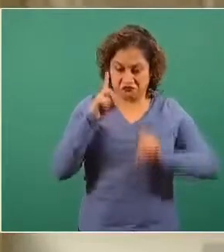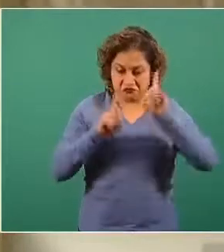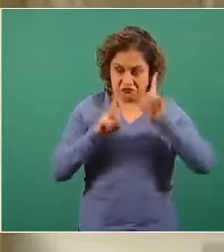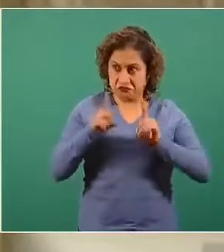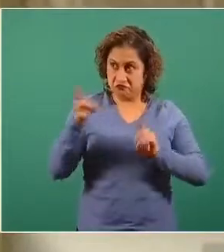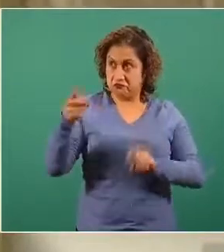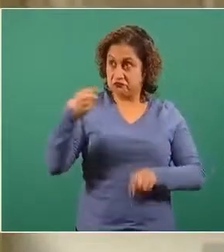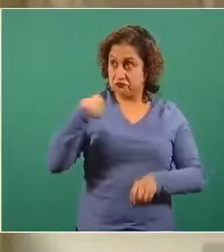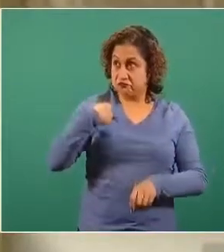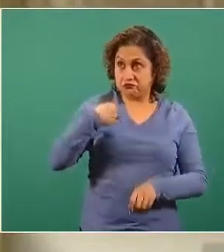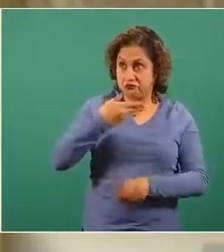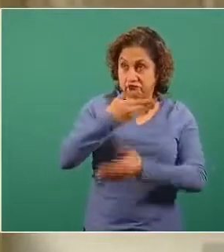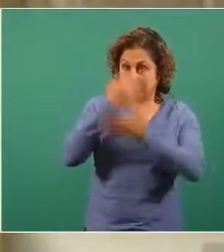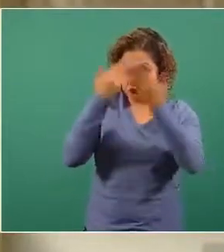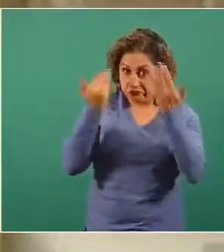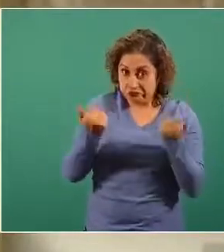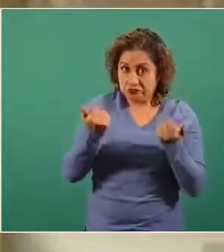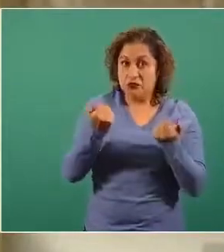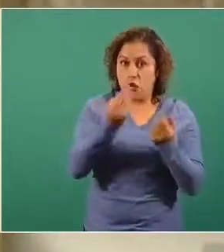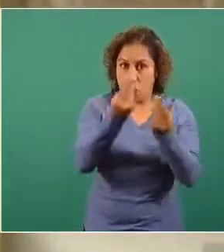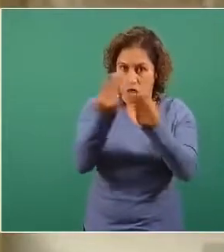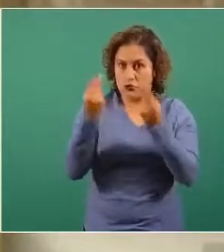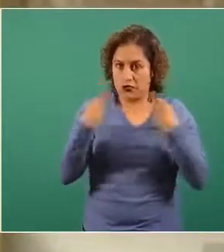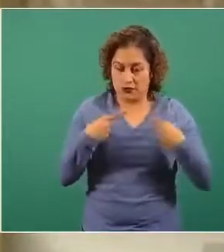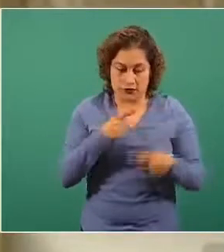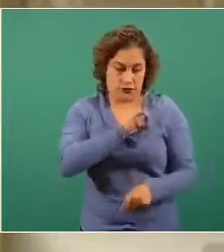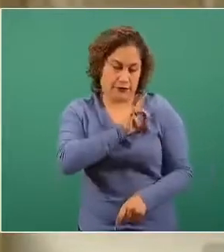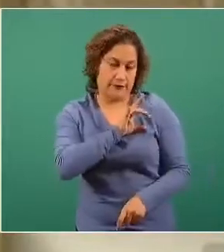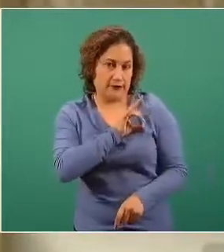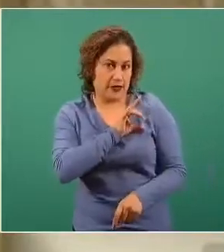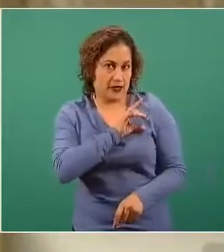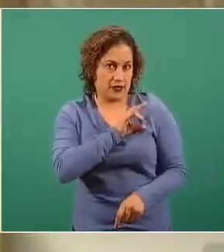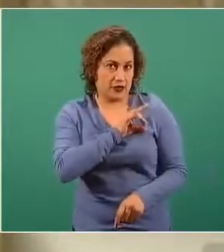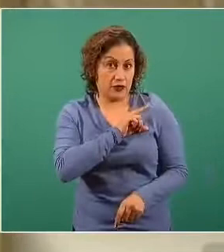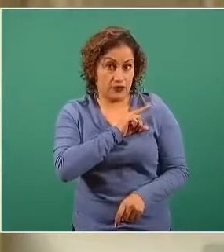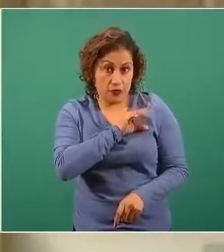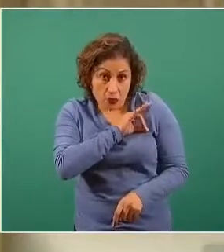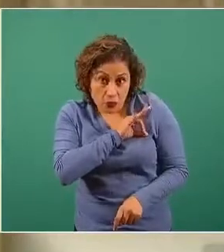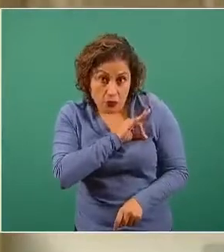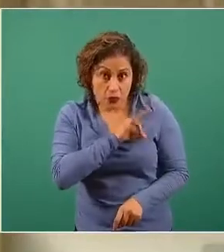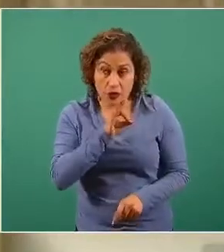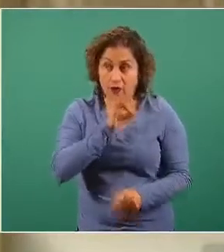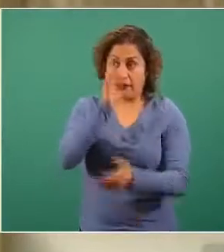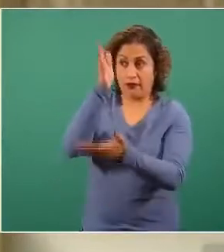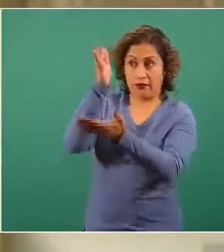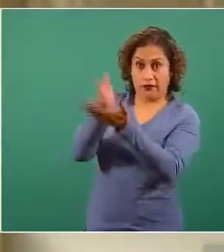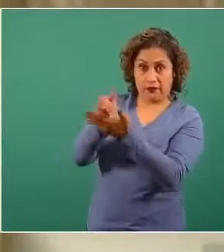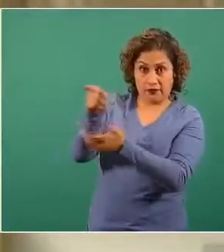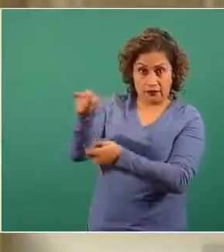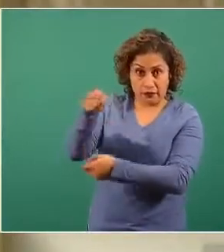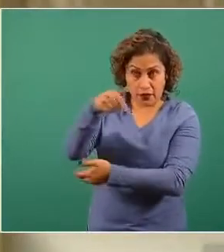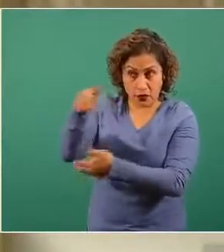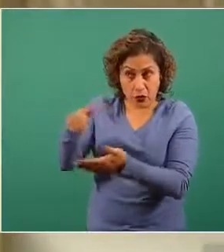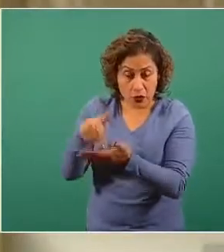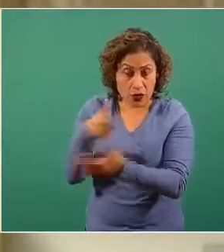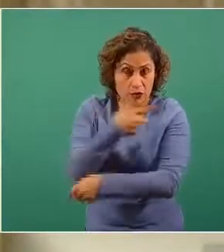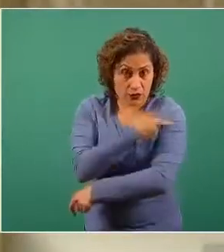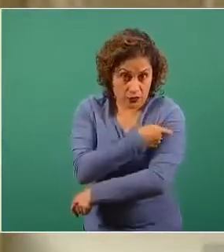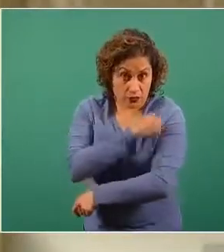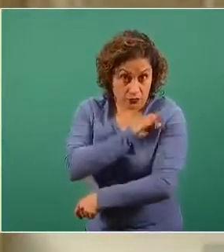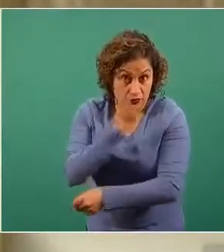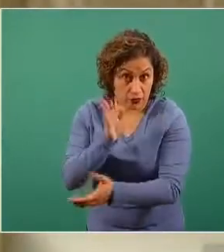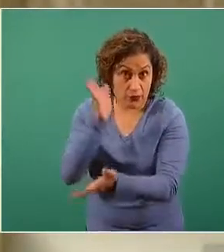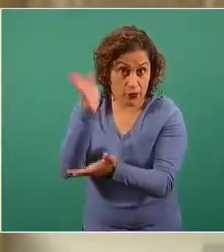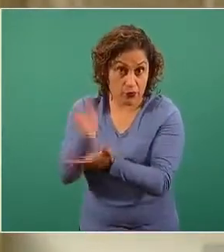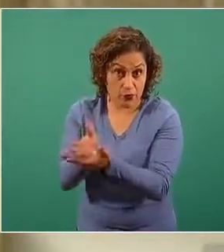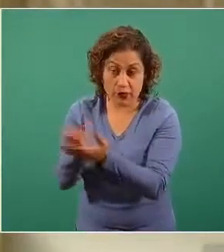ubicaron, mucha gente va a tener ese temor, entonces se puede acercar hacia donde están vacunando y recibir